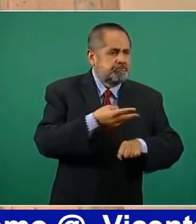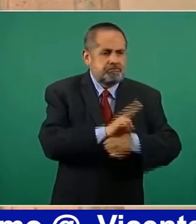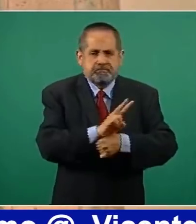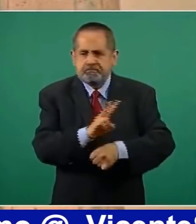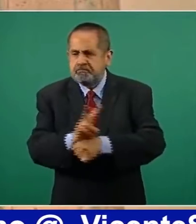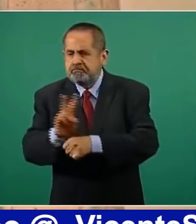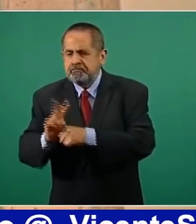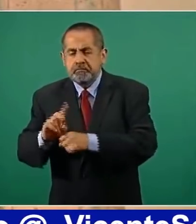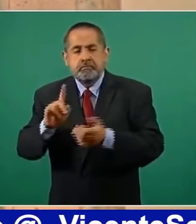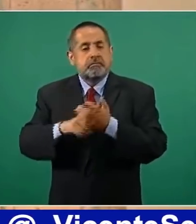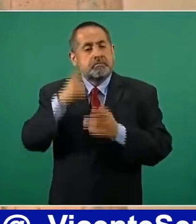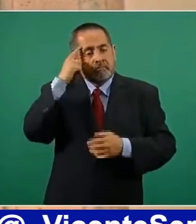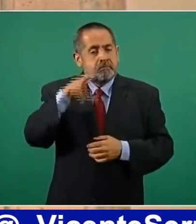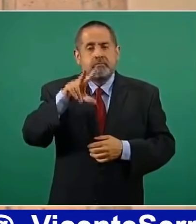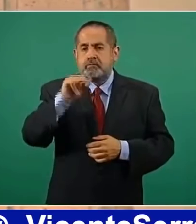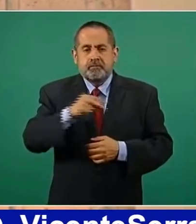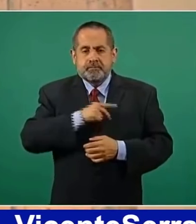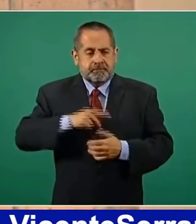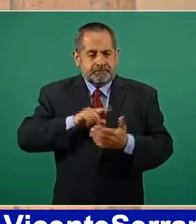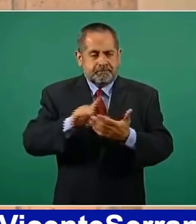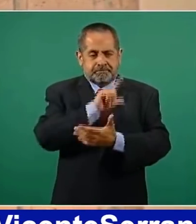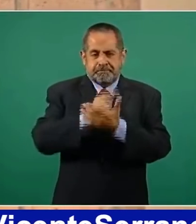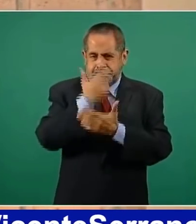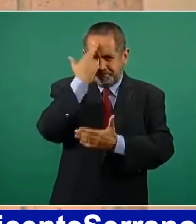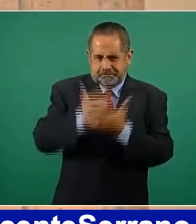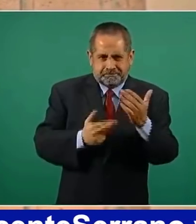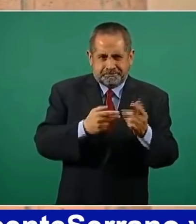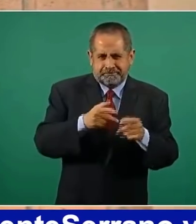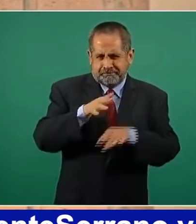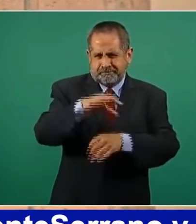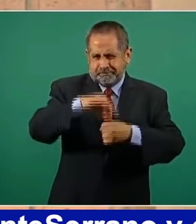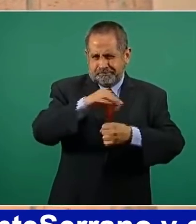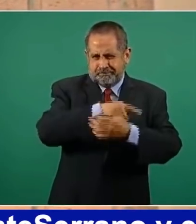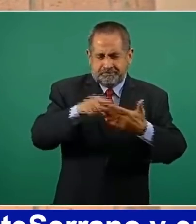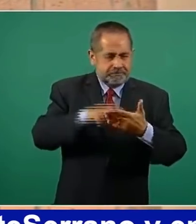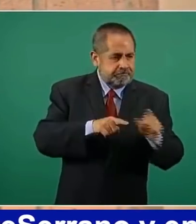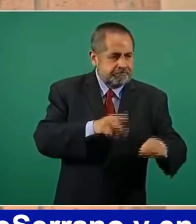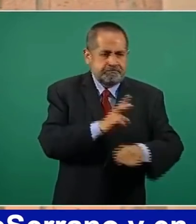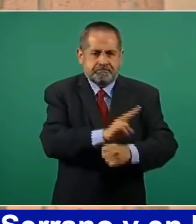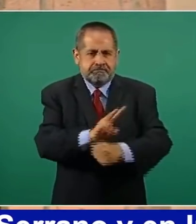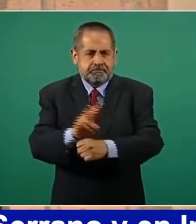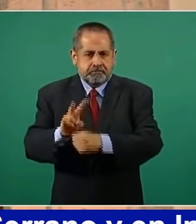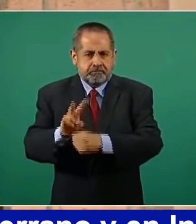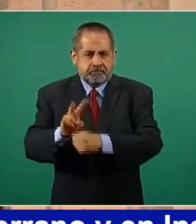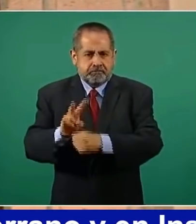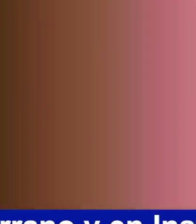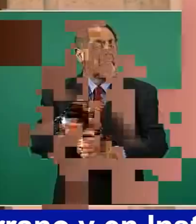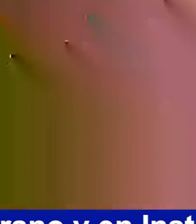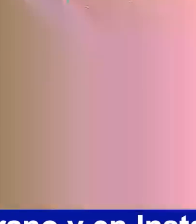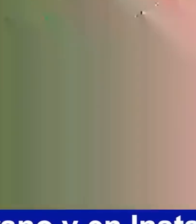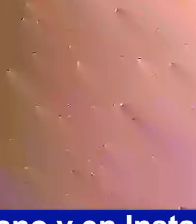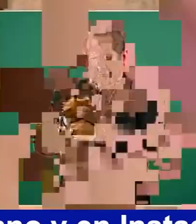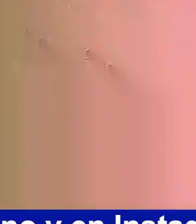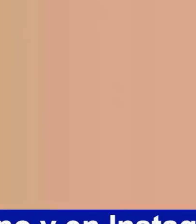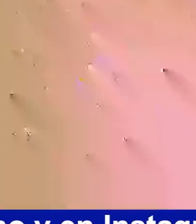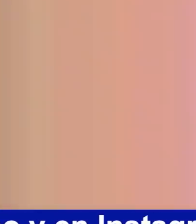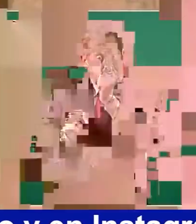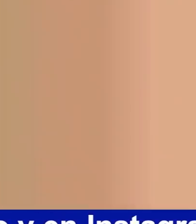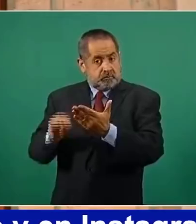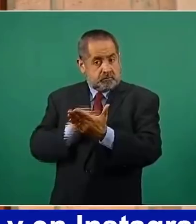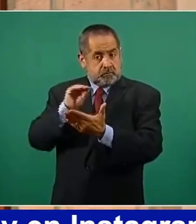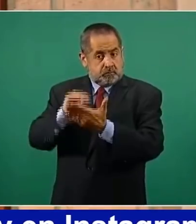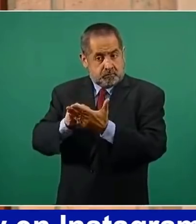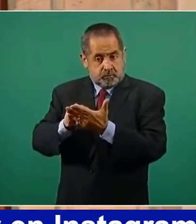delitos que se cometan en esta materia y que ahora están considerados en la Constitución y